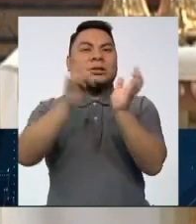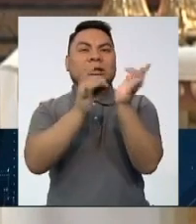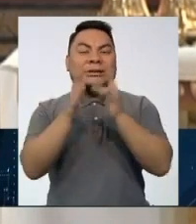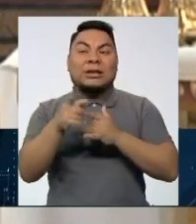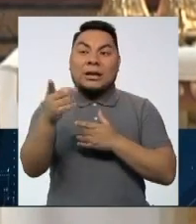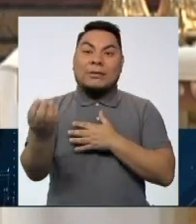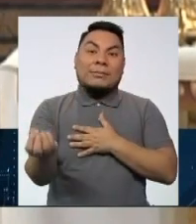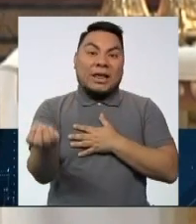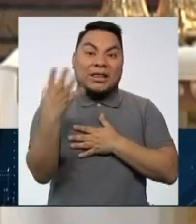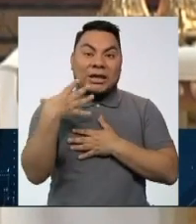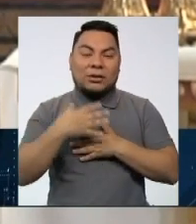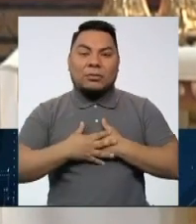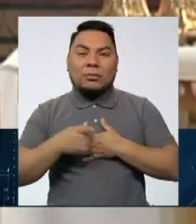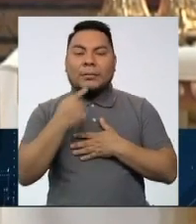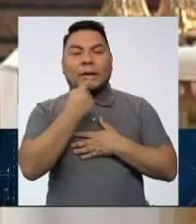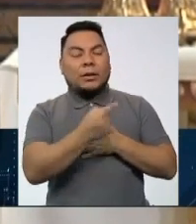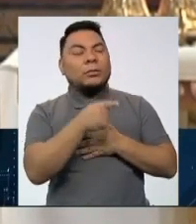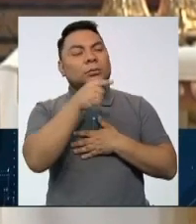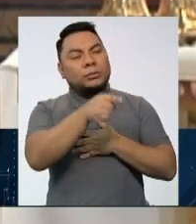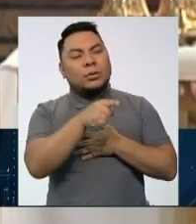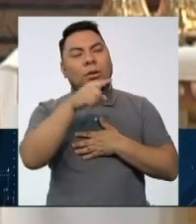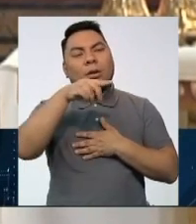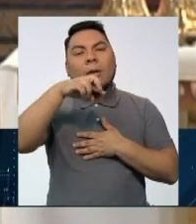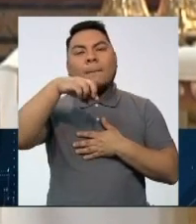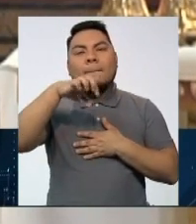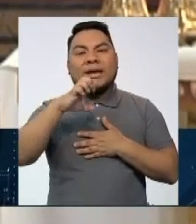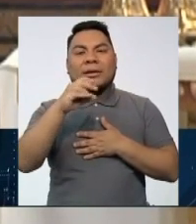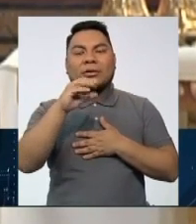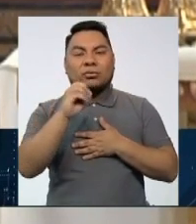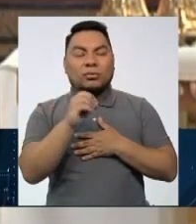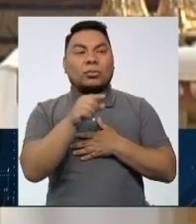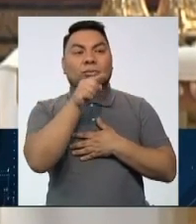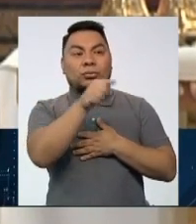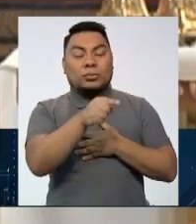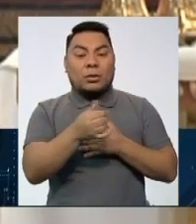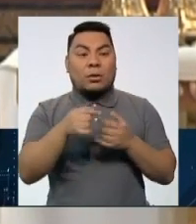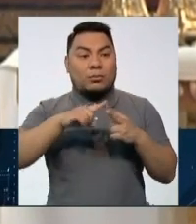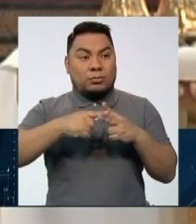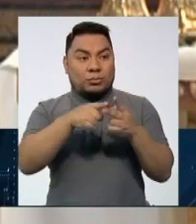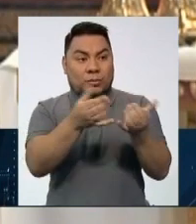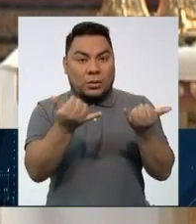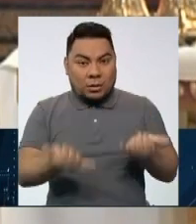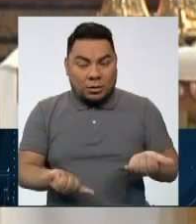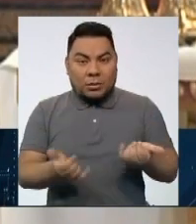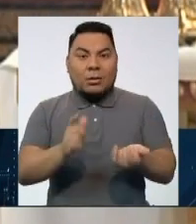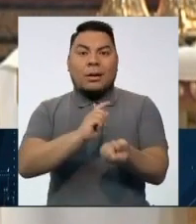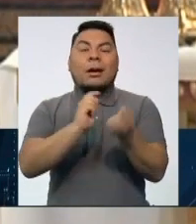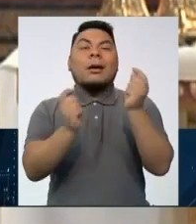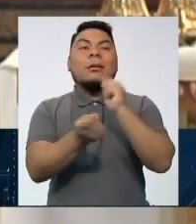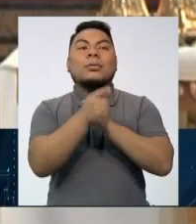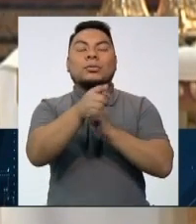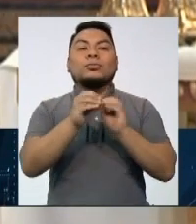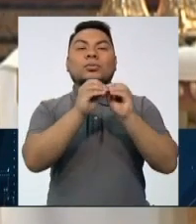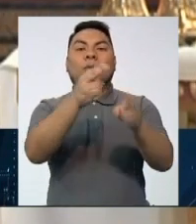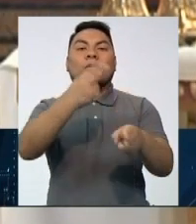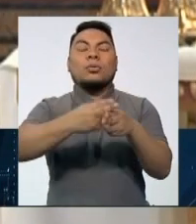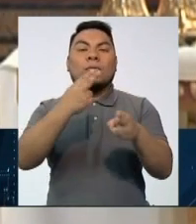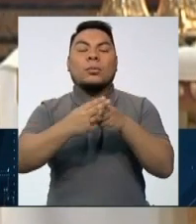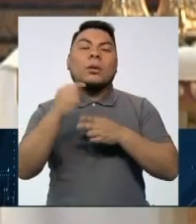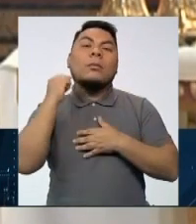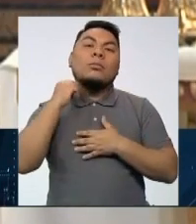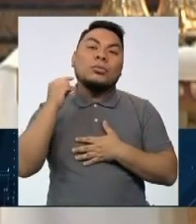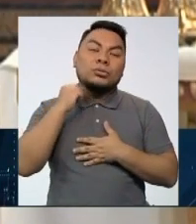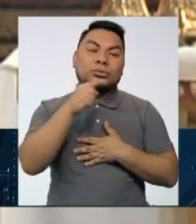dijo: Pedro, a partir de ahora te llamarán monseñor,